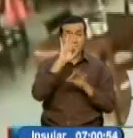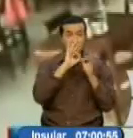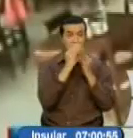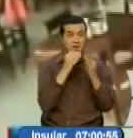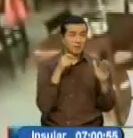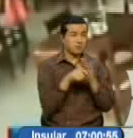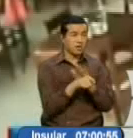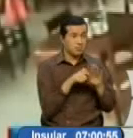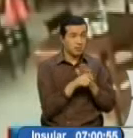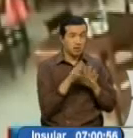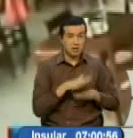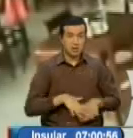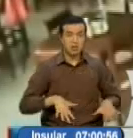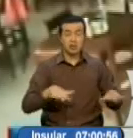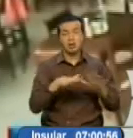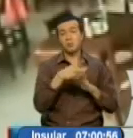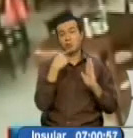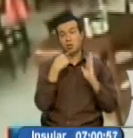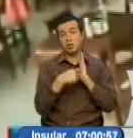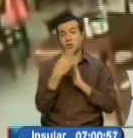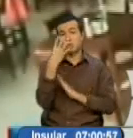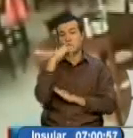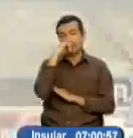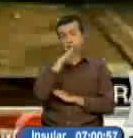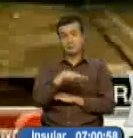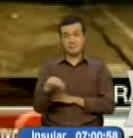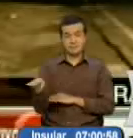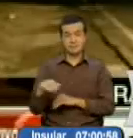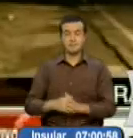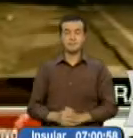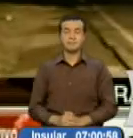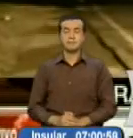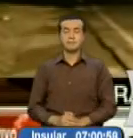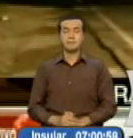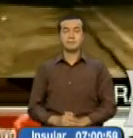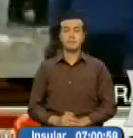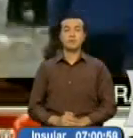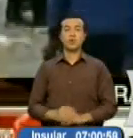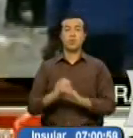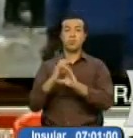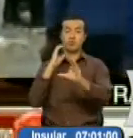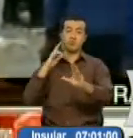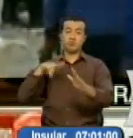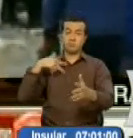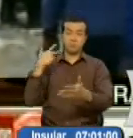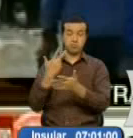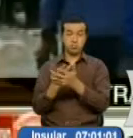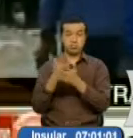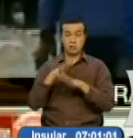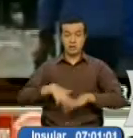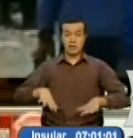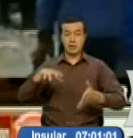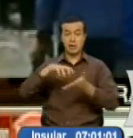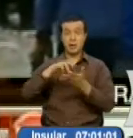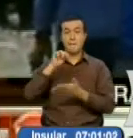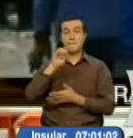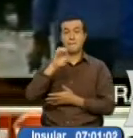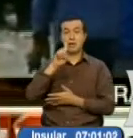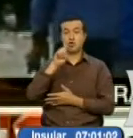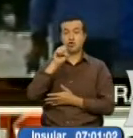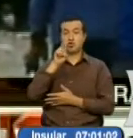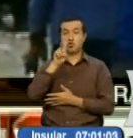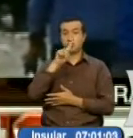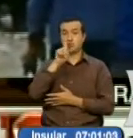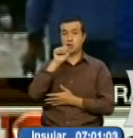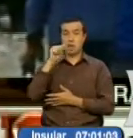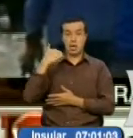fueron asesinados en Veracruz, entre ellos 4 niños. El volcamiento de un bus en una carretera en la provincia de Mendoza, en Argentina, dejó 15 personas